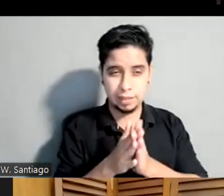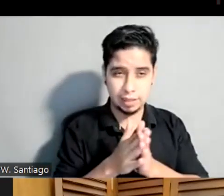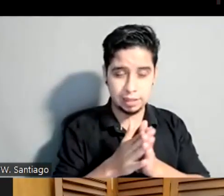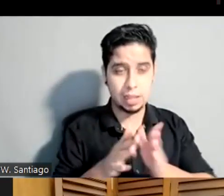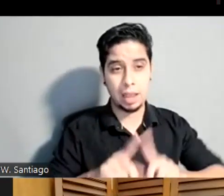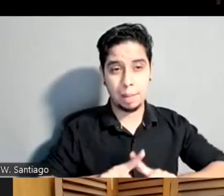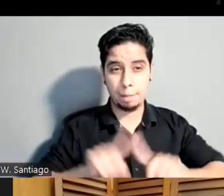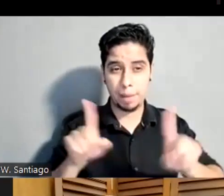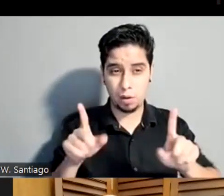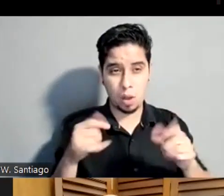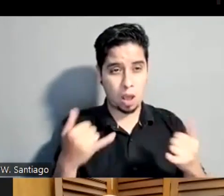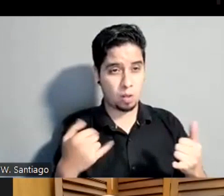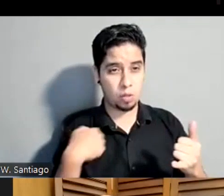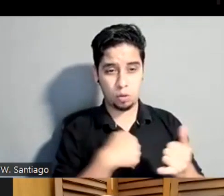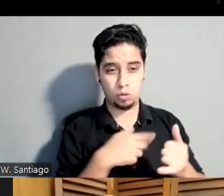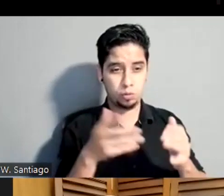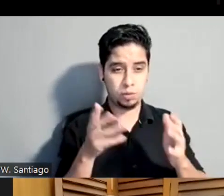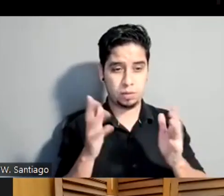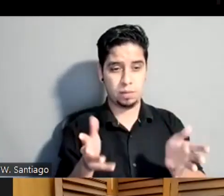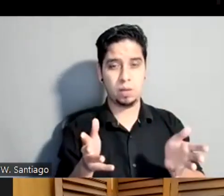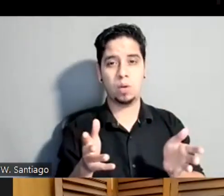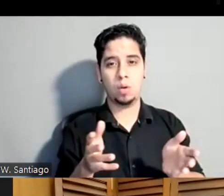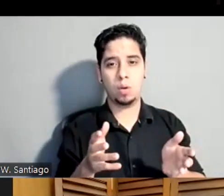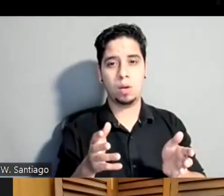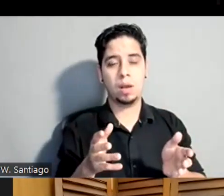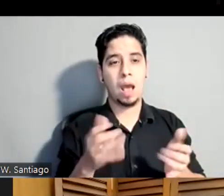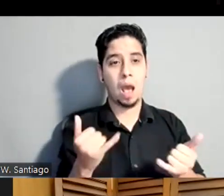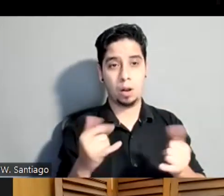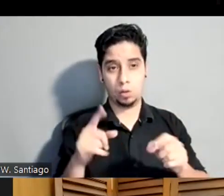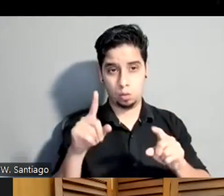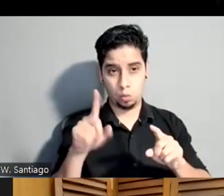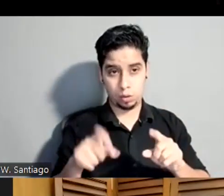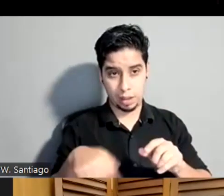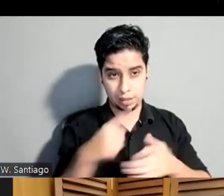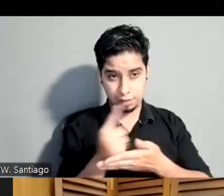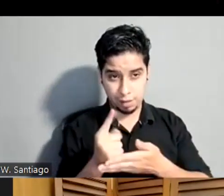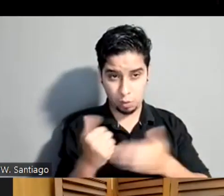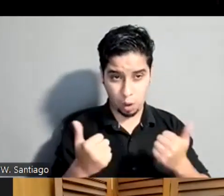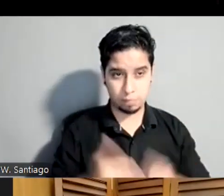pero vamos a hablar rapidito antes de pasar a Rosabel, ¿cuál es la encuesta que empieza esta semana?